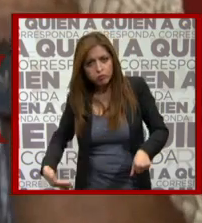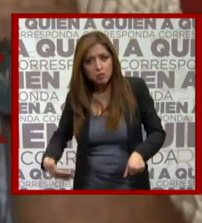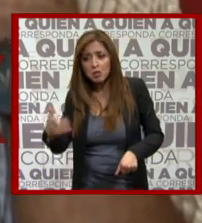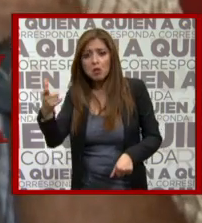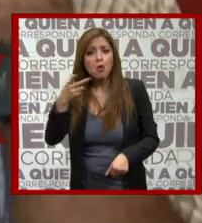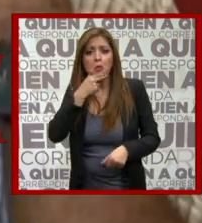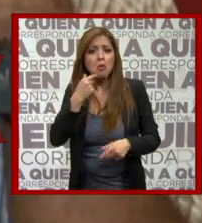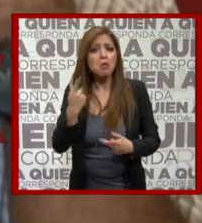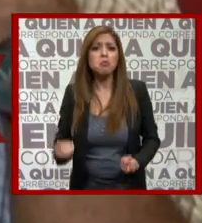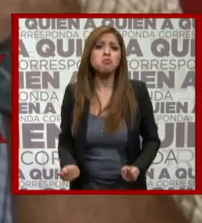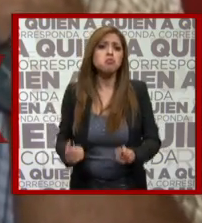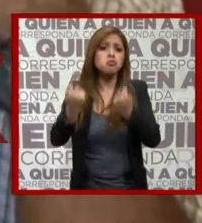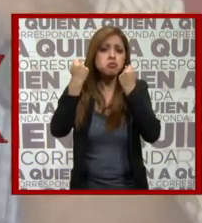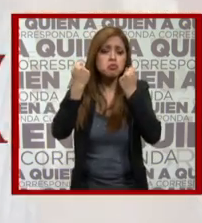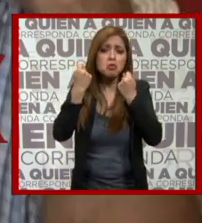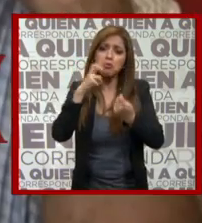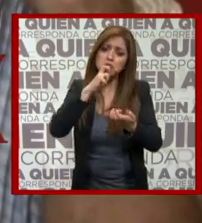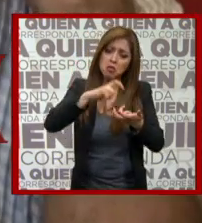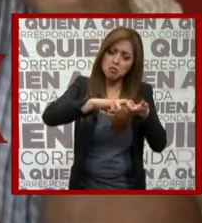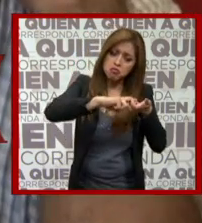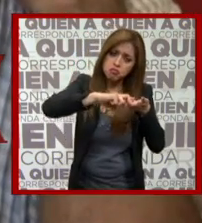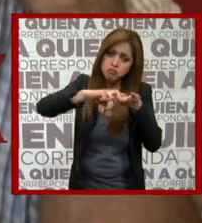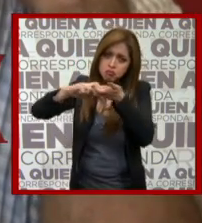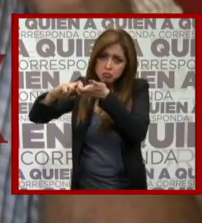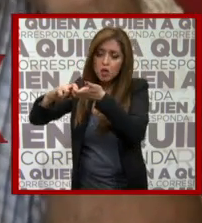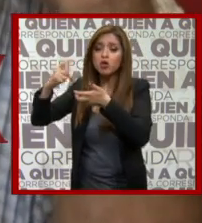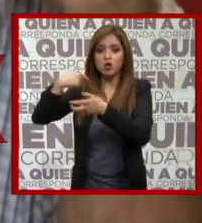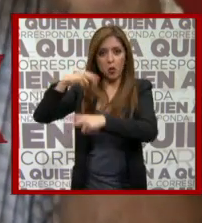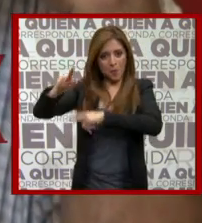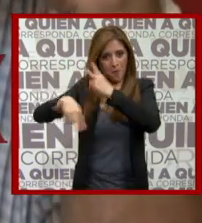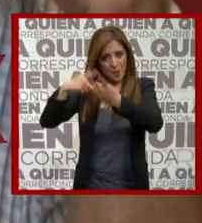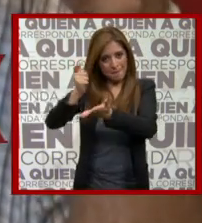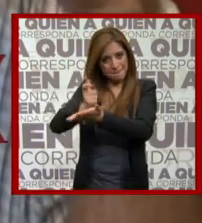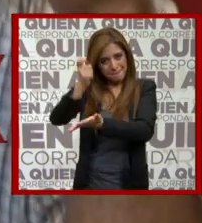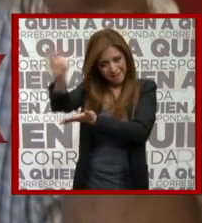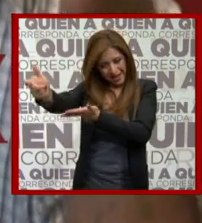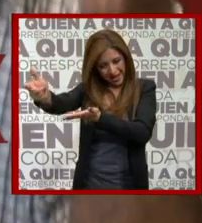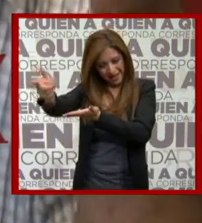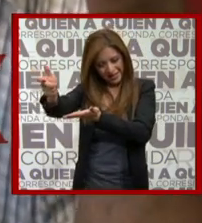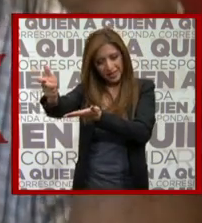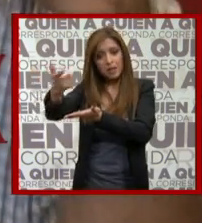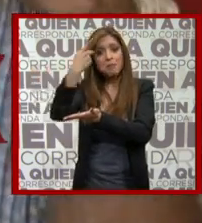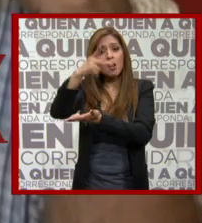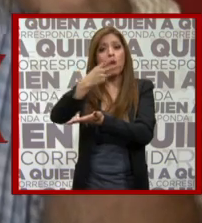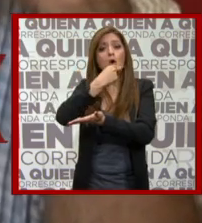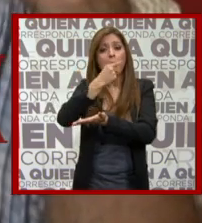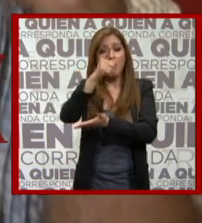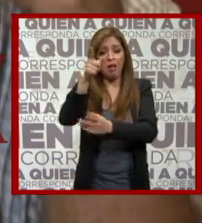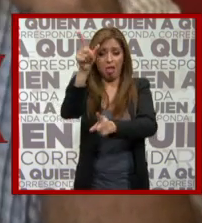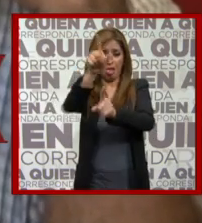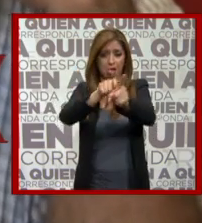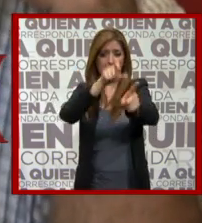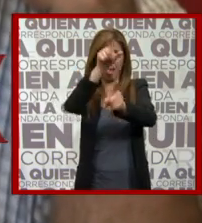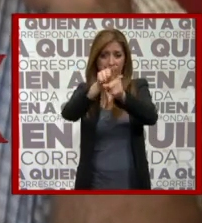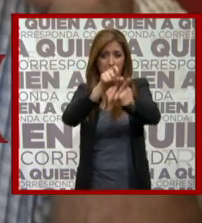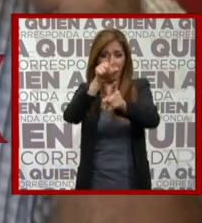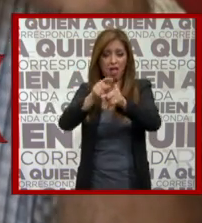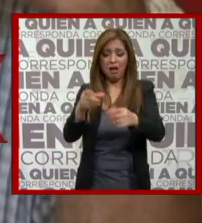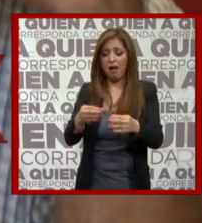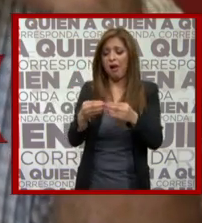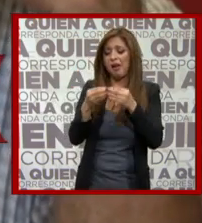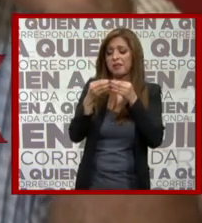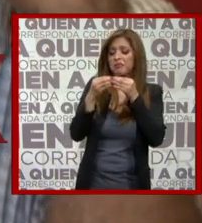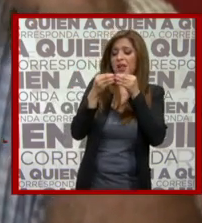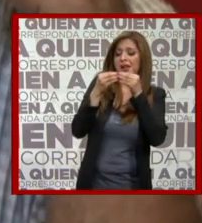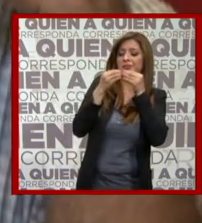importó, se llevan los carros al corralón. Voy a sacar el carro y el señor se empieza a burlar de mí, comiéndose una torta ahí